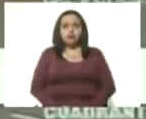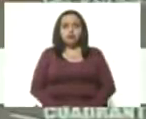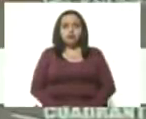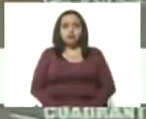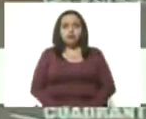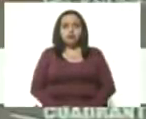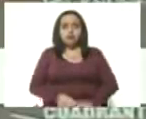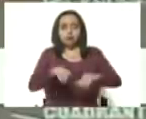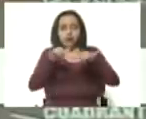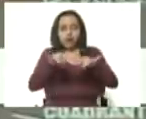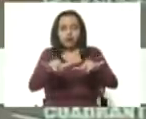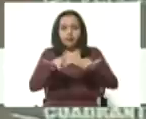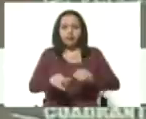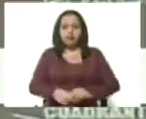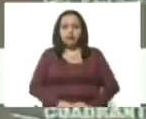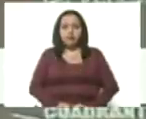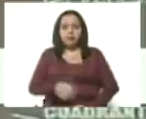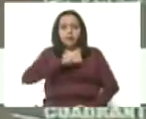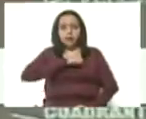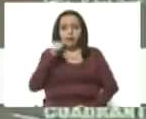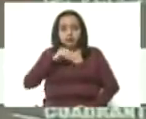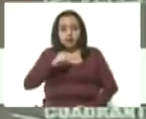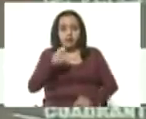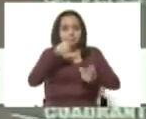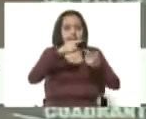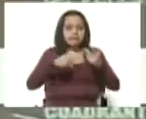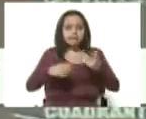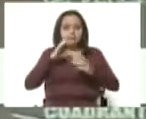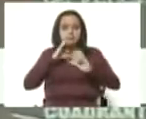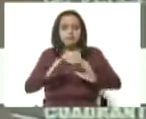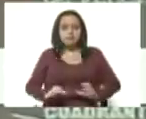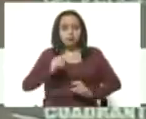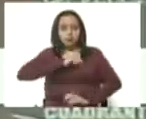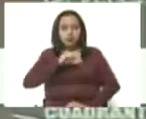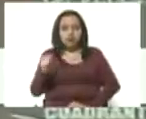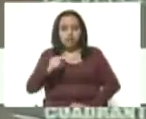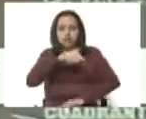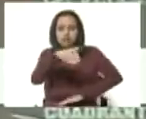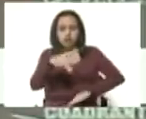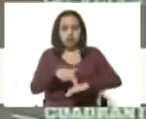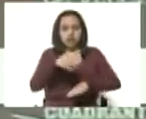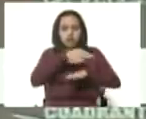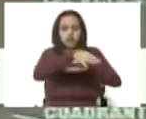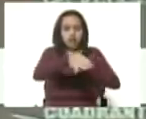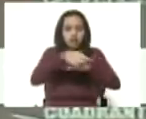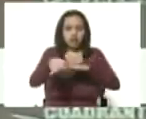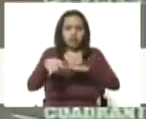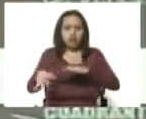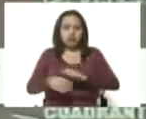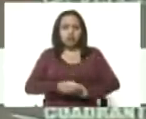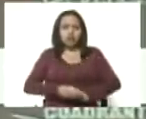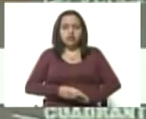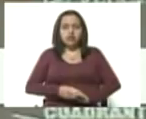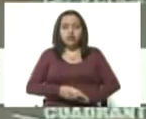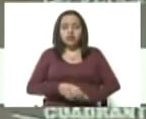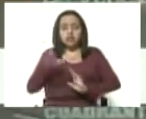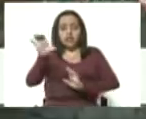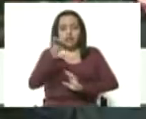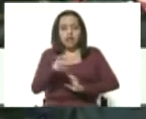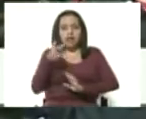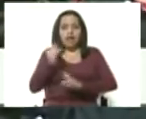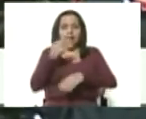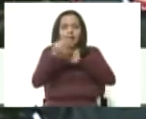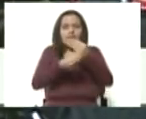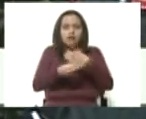Donde la policía y los demás cuerpos de policía estatales y municipales han realizado